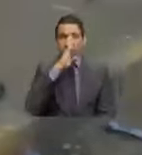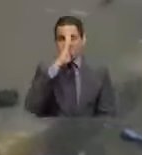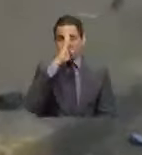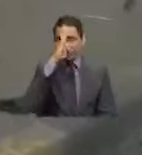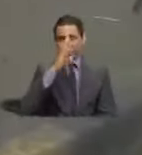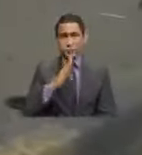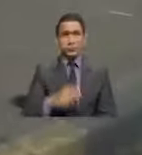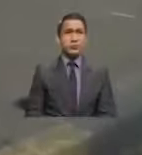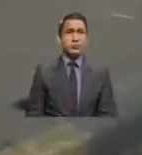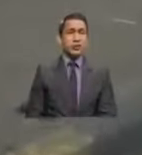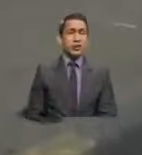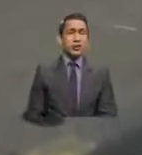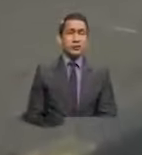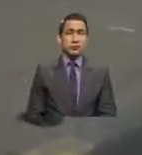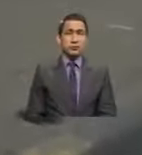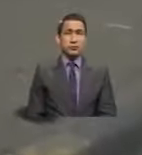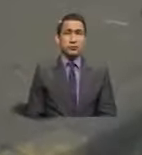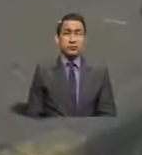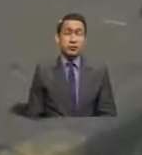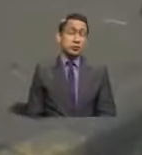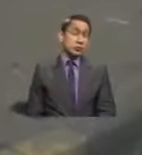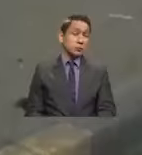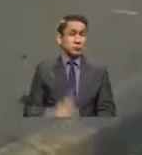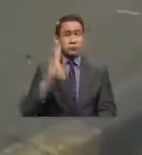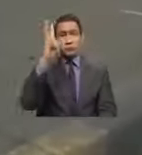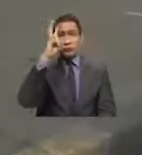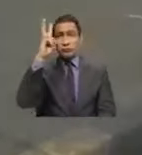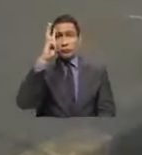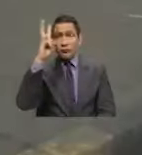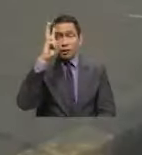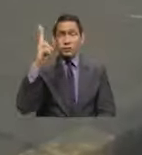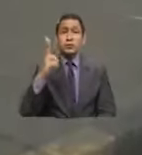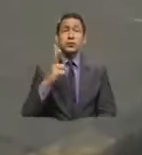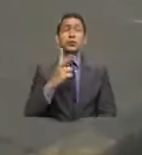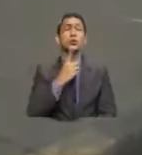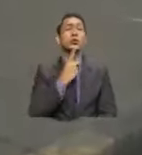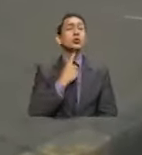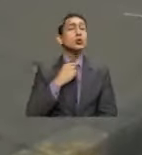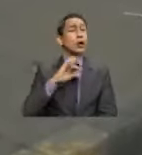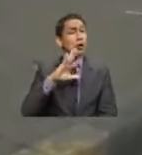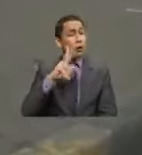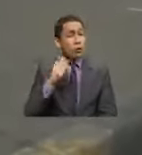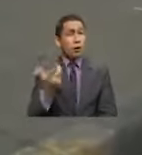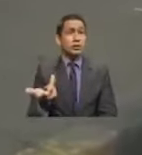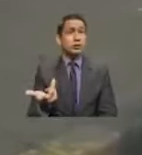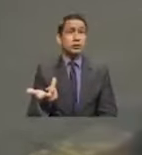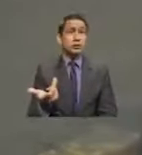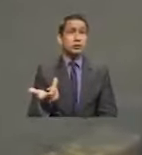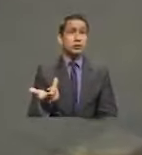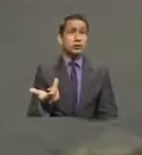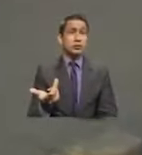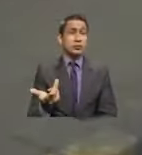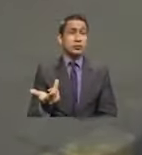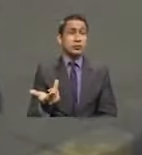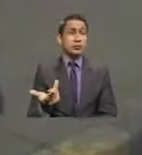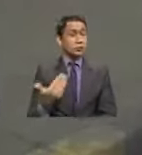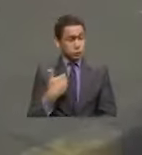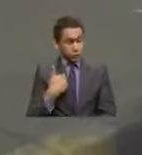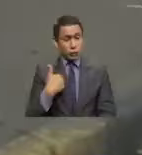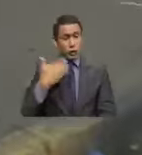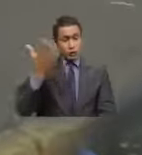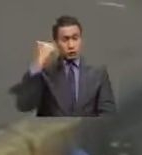no hago nada, sino que dejo que me roben, me dejan heridas y me quitan todo. Hasta mi fuente de trabajo, las botas,